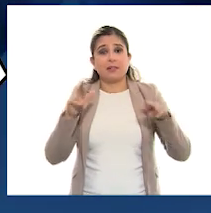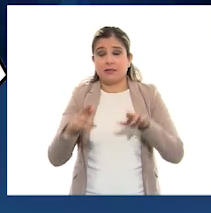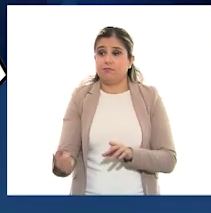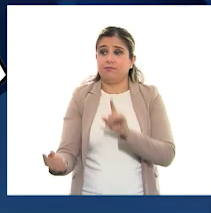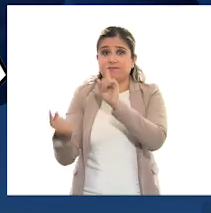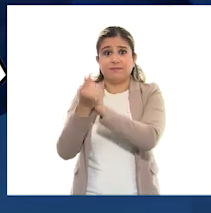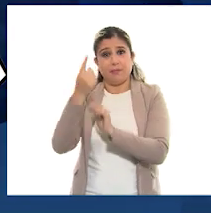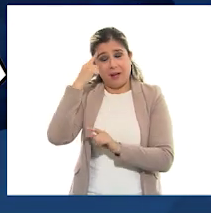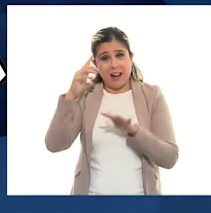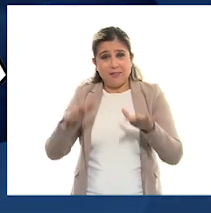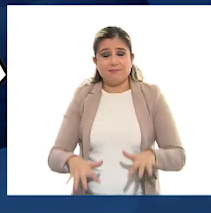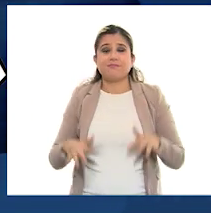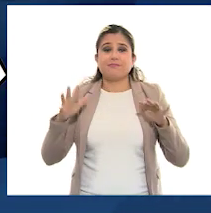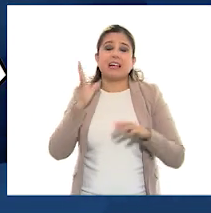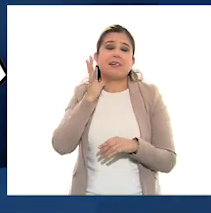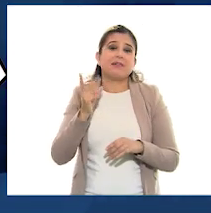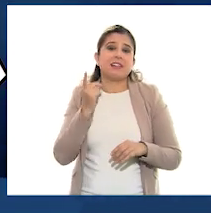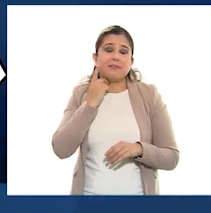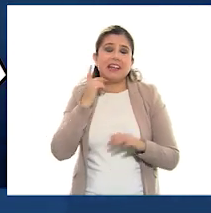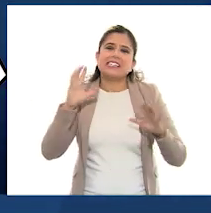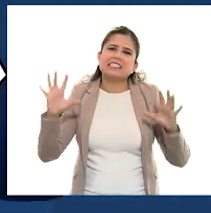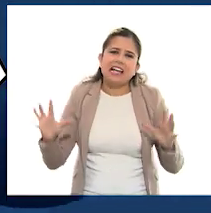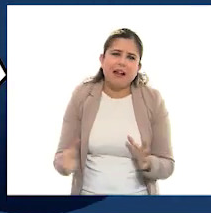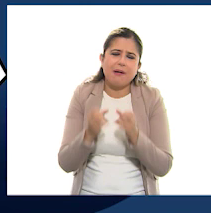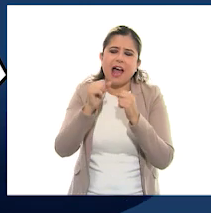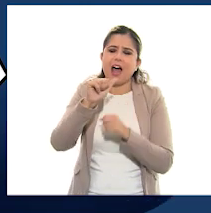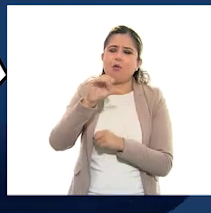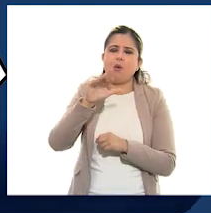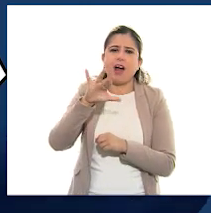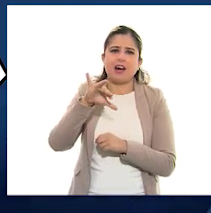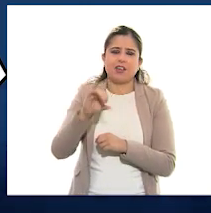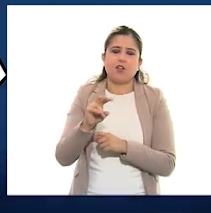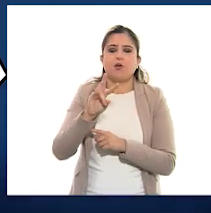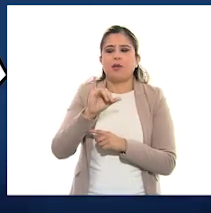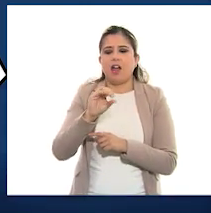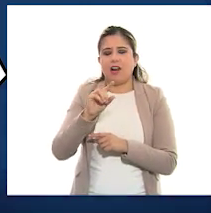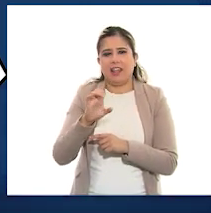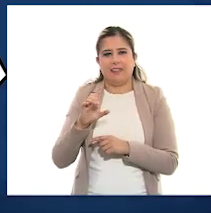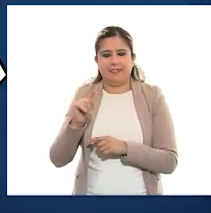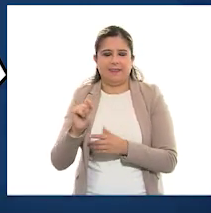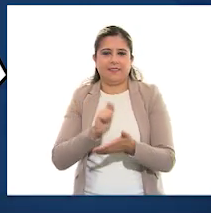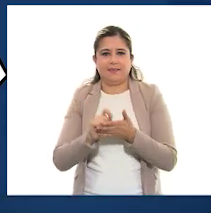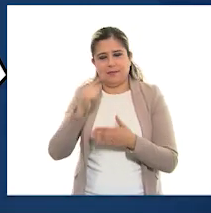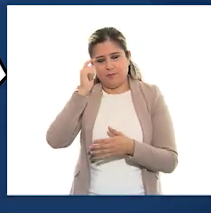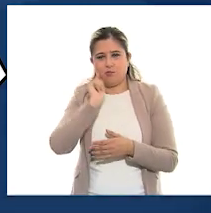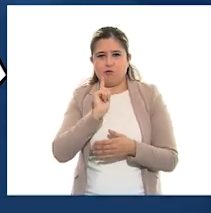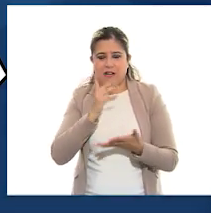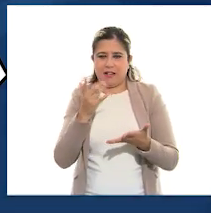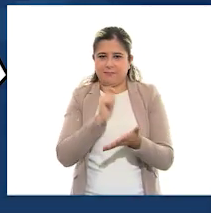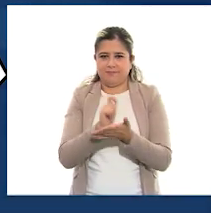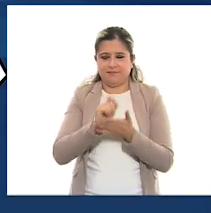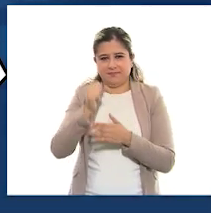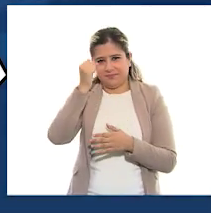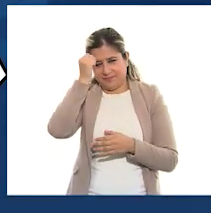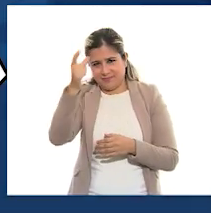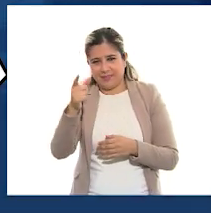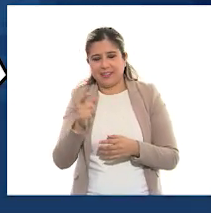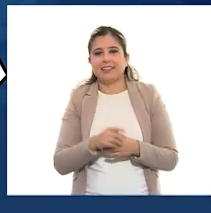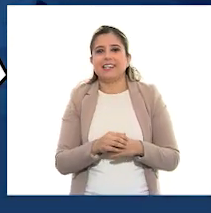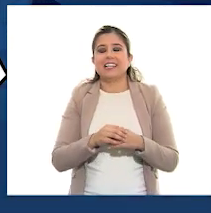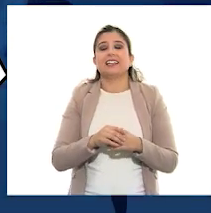Parlamento. Salvemos nuestro acuario. Sinceramente, Violet McGee y Dark Marcy. Campaña